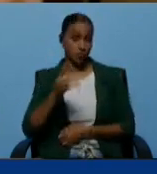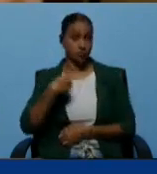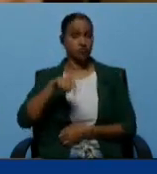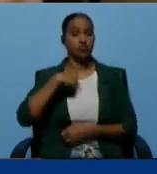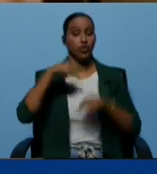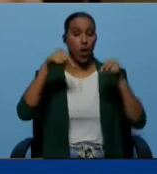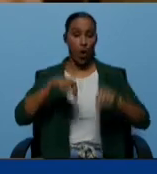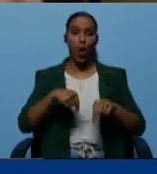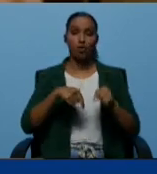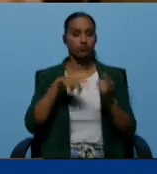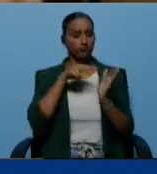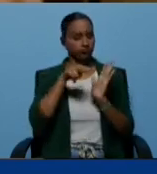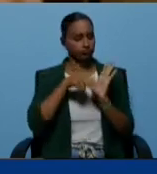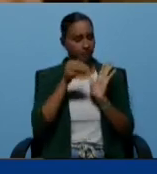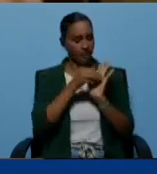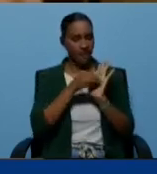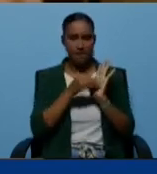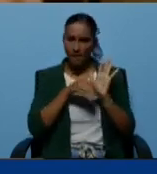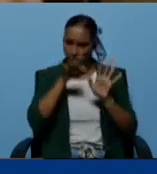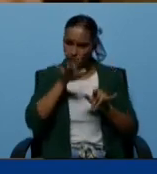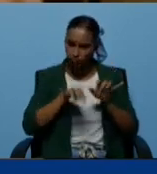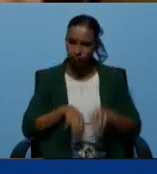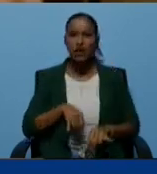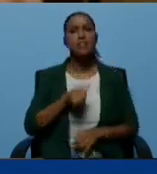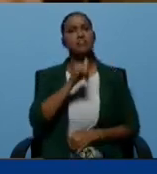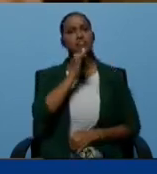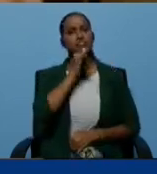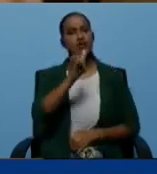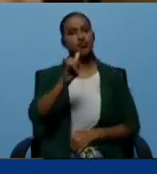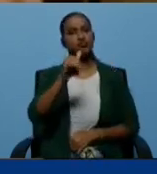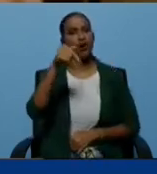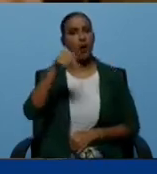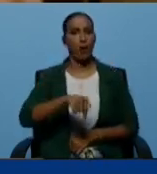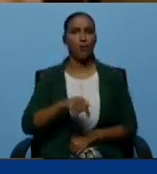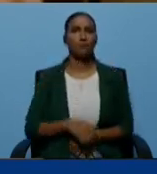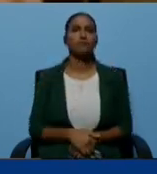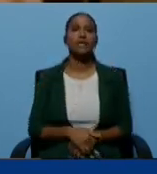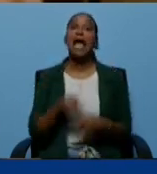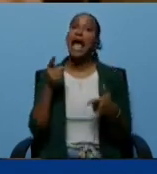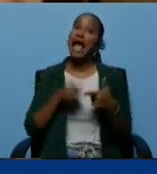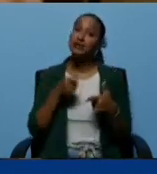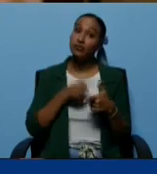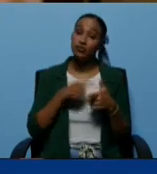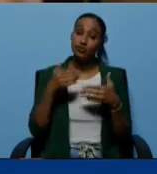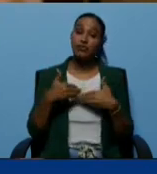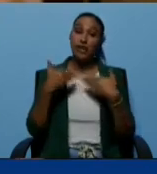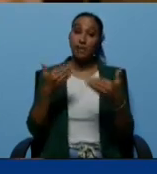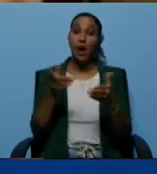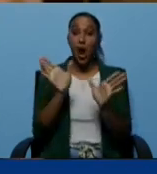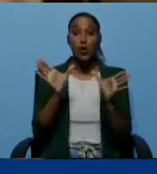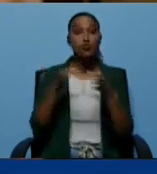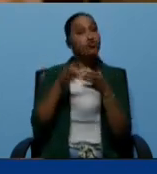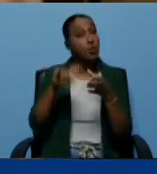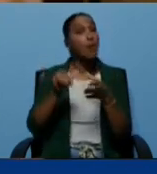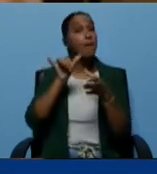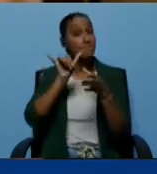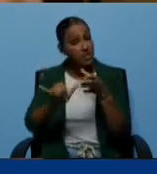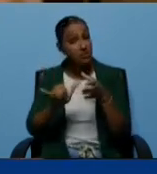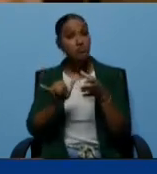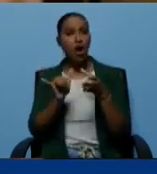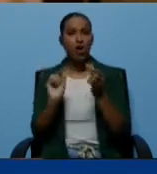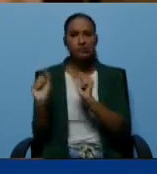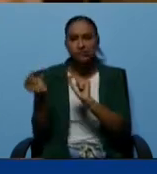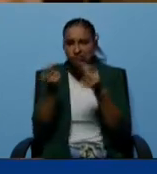denunciando. Sin embargo, presidente, vinieron las conspiraciones, que ya sabemos, los casos de intento